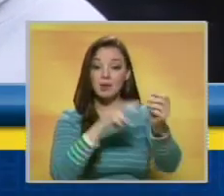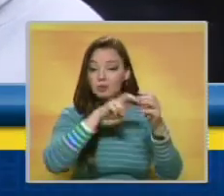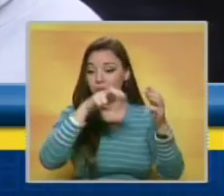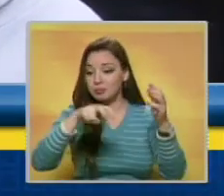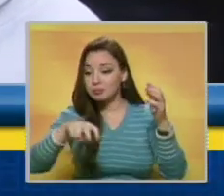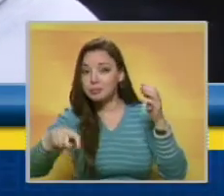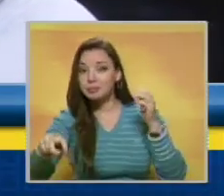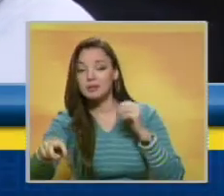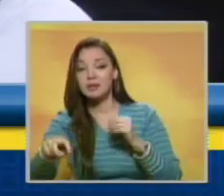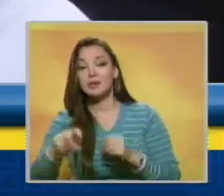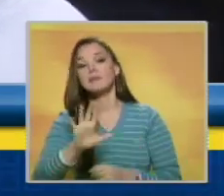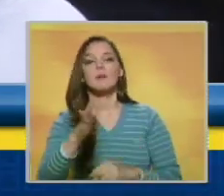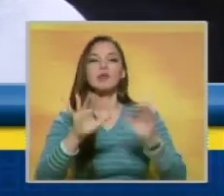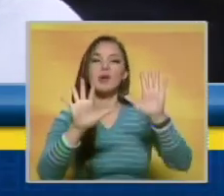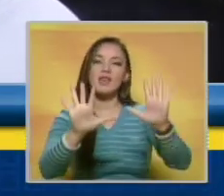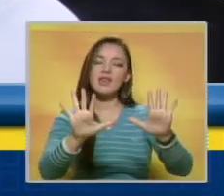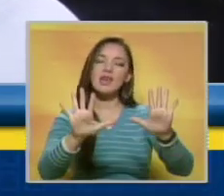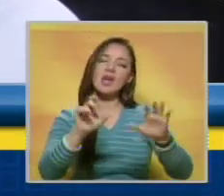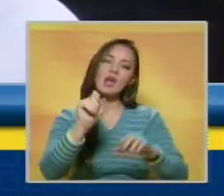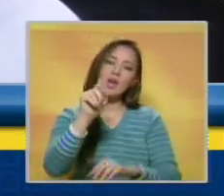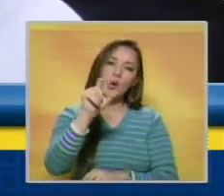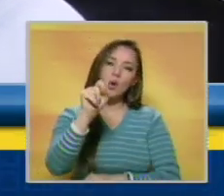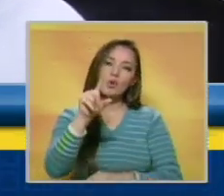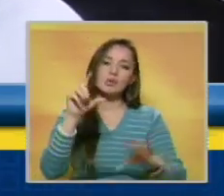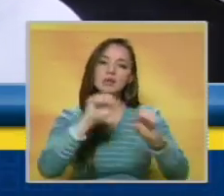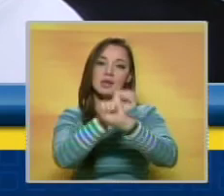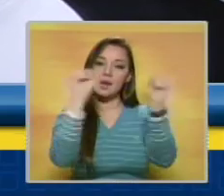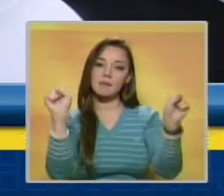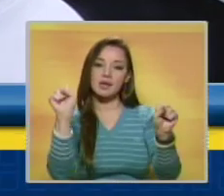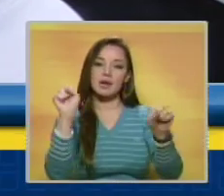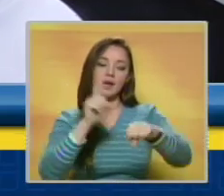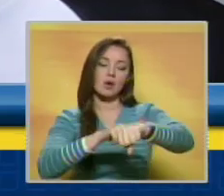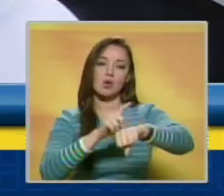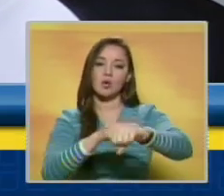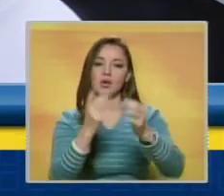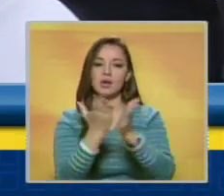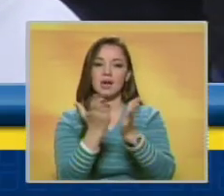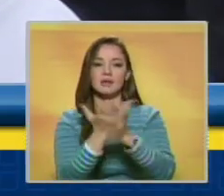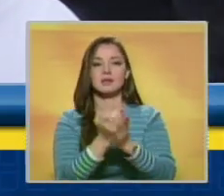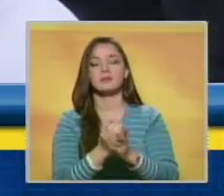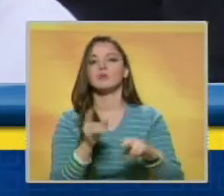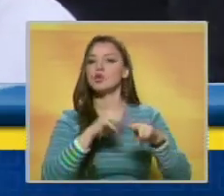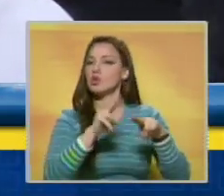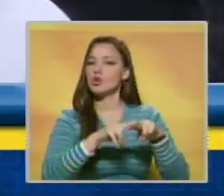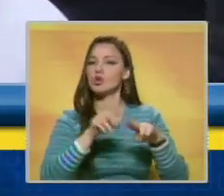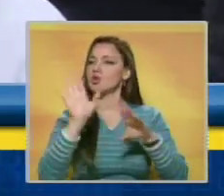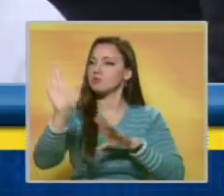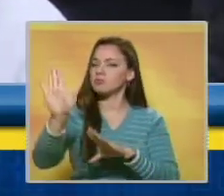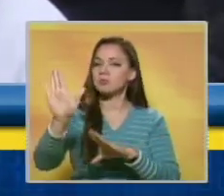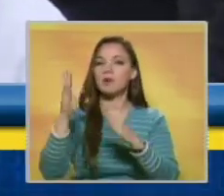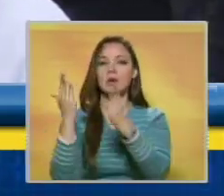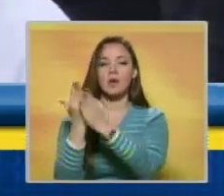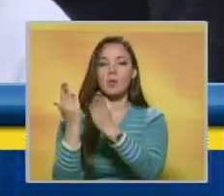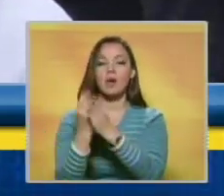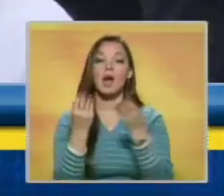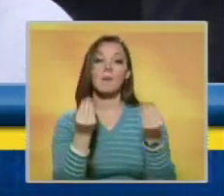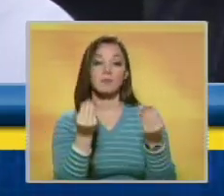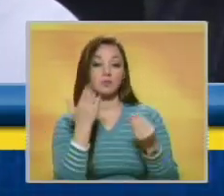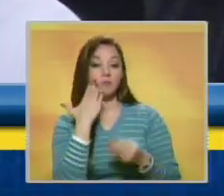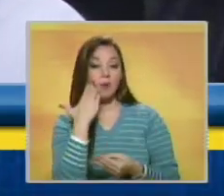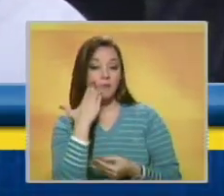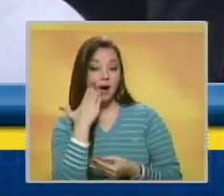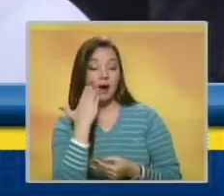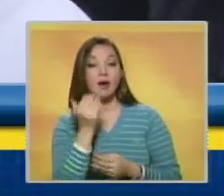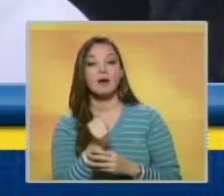fue aproximadamente como de las 10, 11 de la mañana. Todavía era horario de clase, los niños todavía no habían salido del colegio. Muchas mamás, muchos